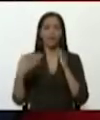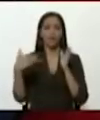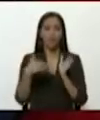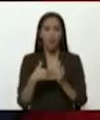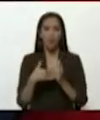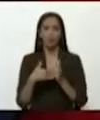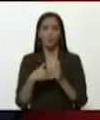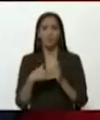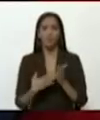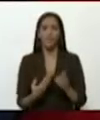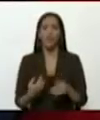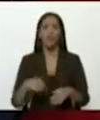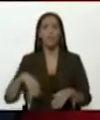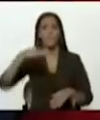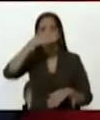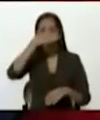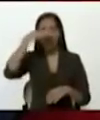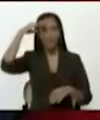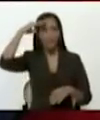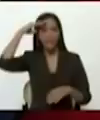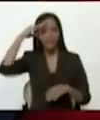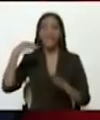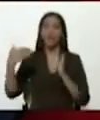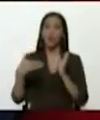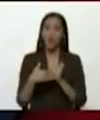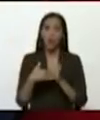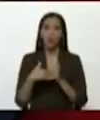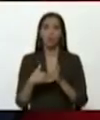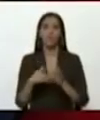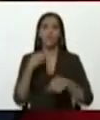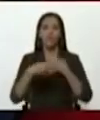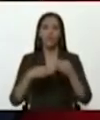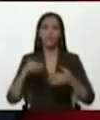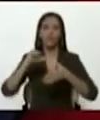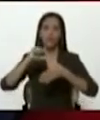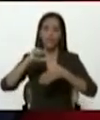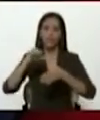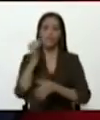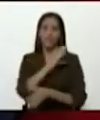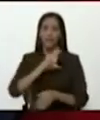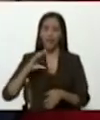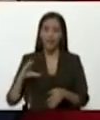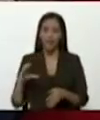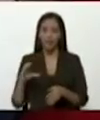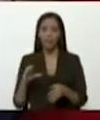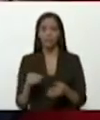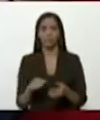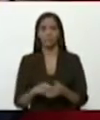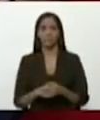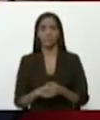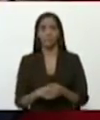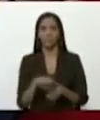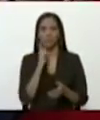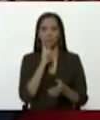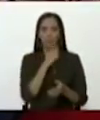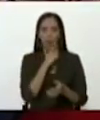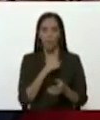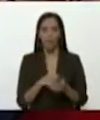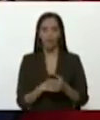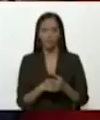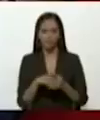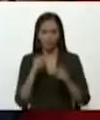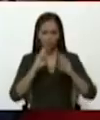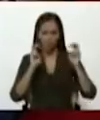los paramilitares en contra de las revoluciones en Latinoamérica y en el Caribe. Mira, se llama Cisco Mora. Cisco Mora, un